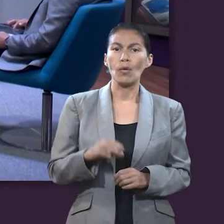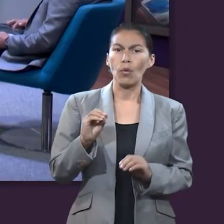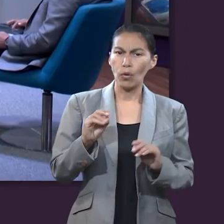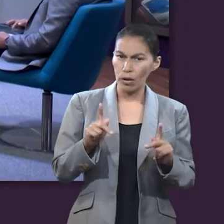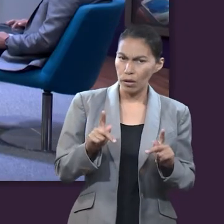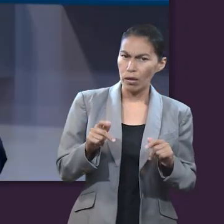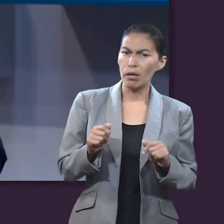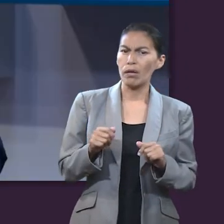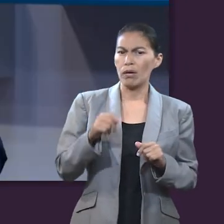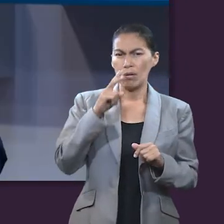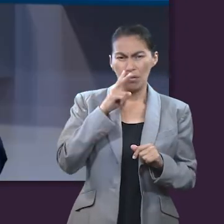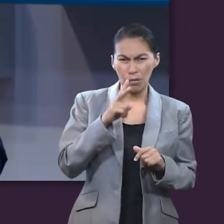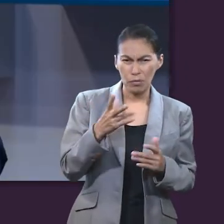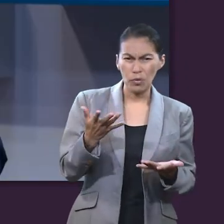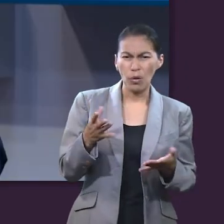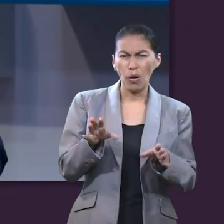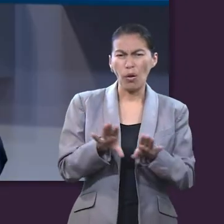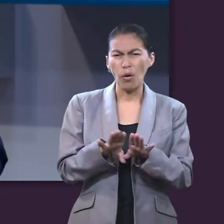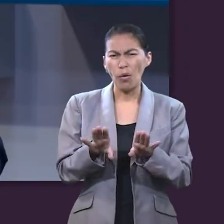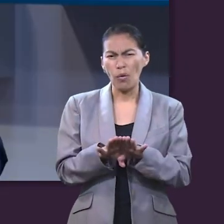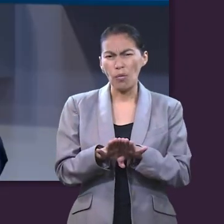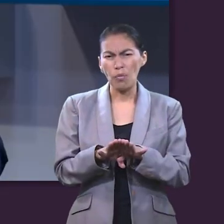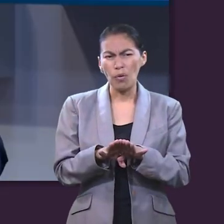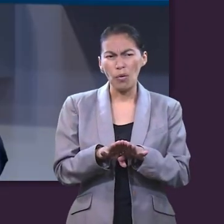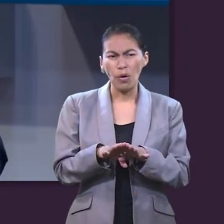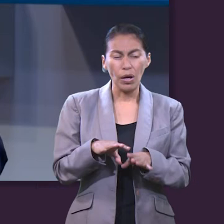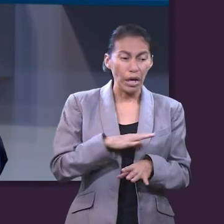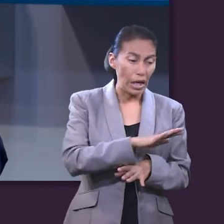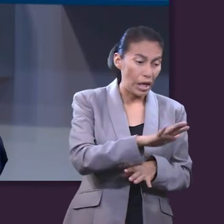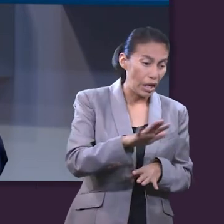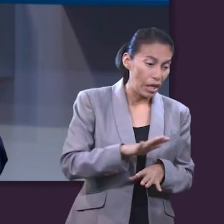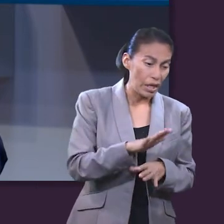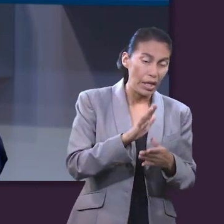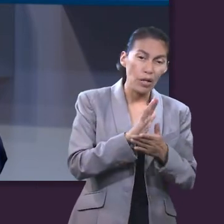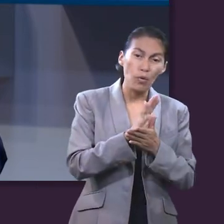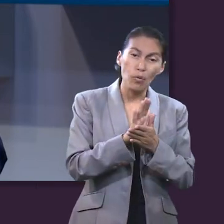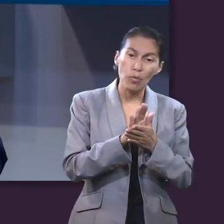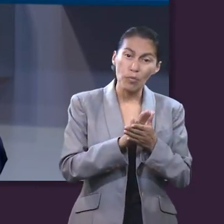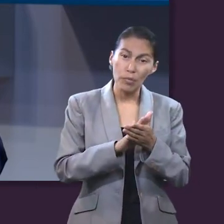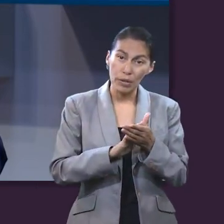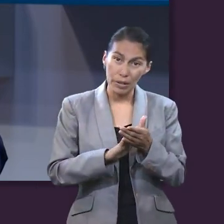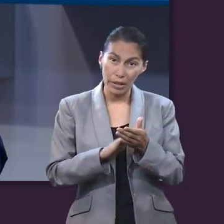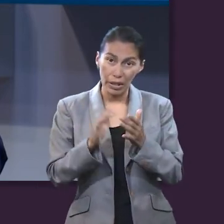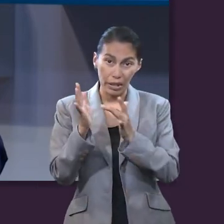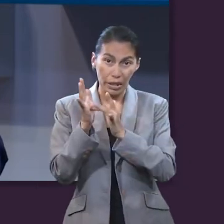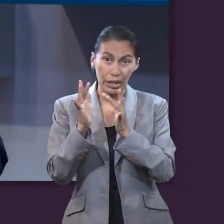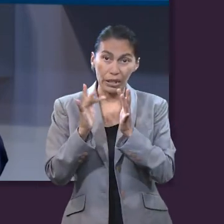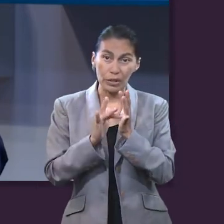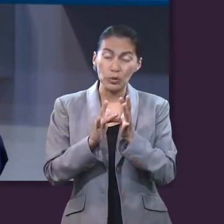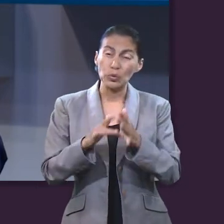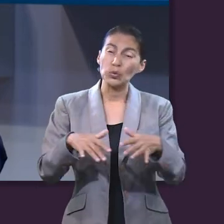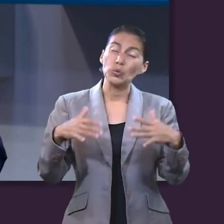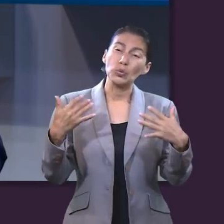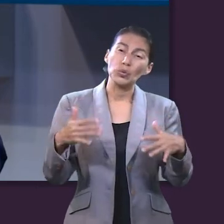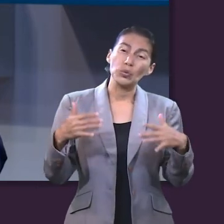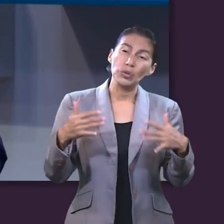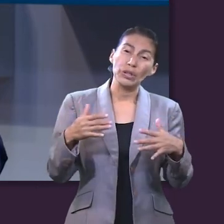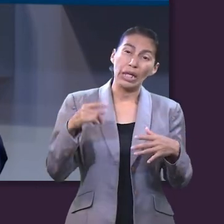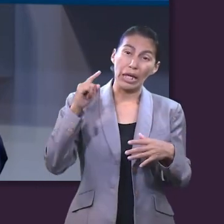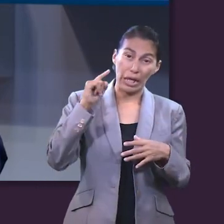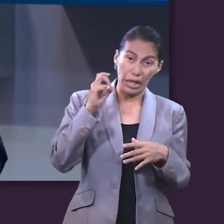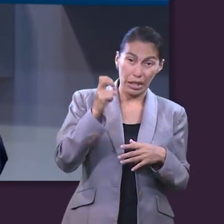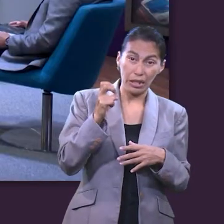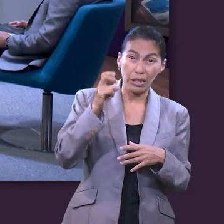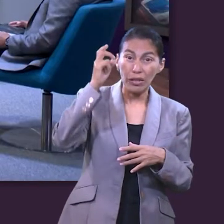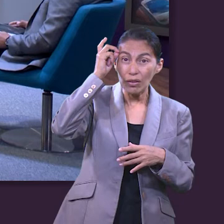Yo creo que aquí nos hace evocar una escena humilde, ¿no? Que Jesús, que se supone que